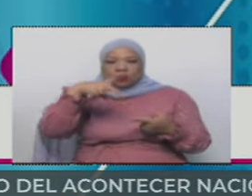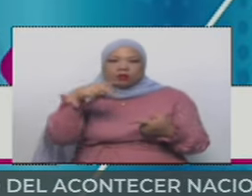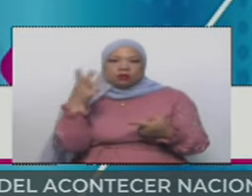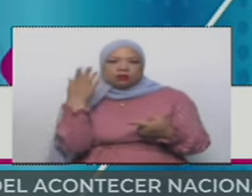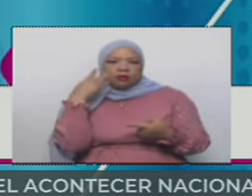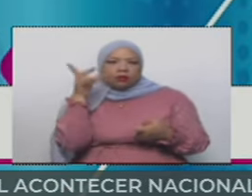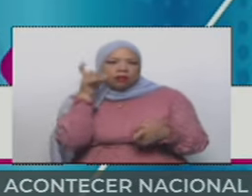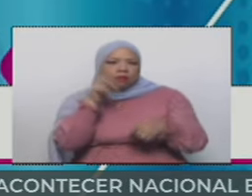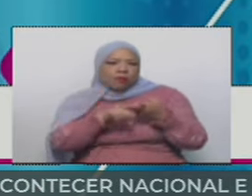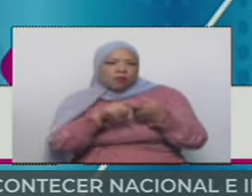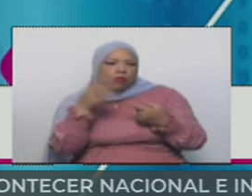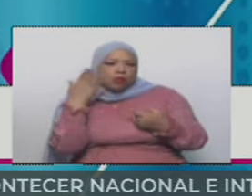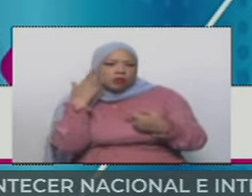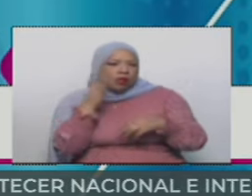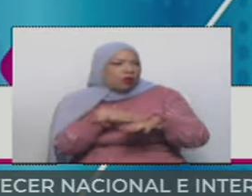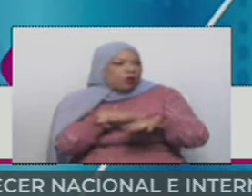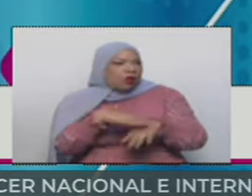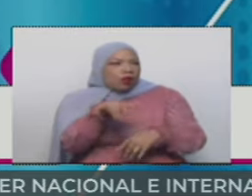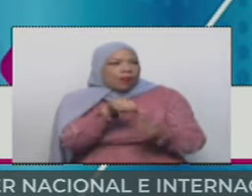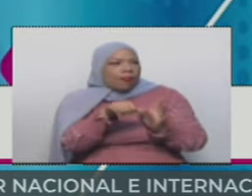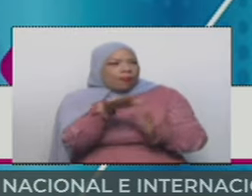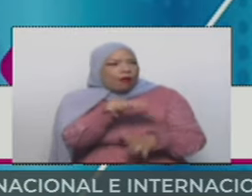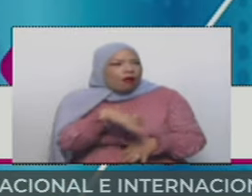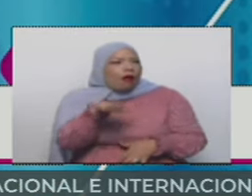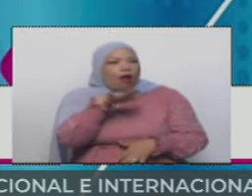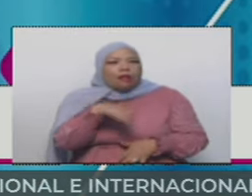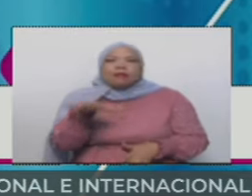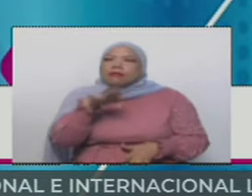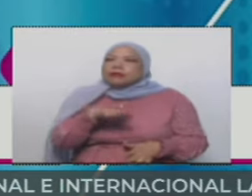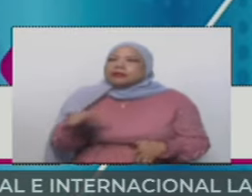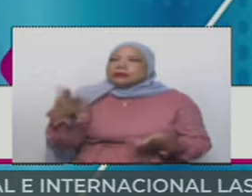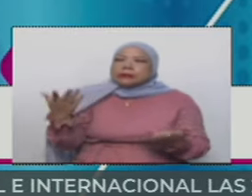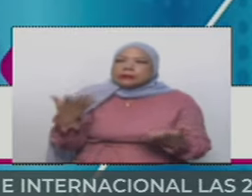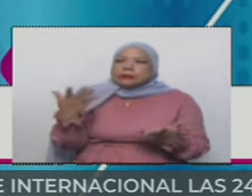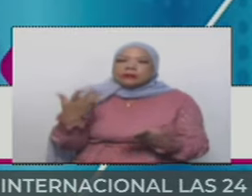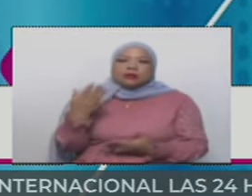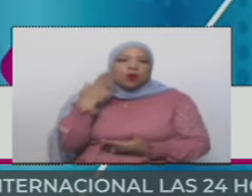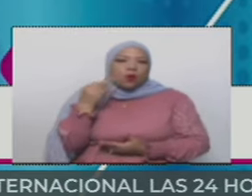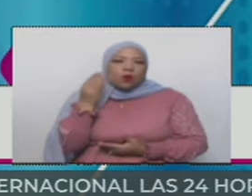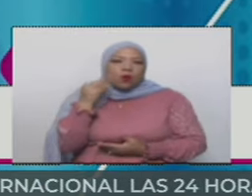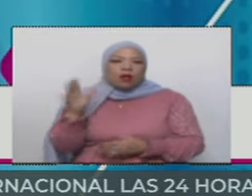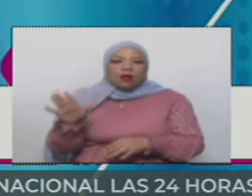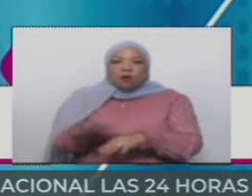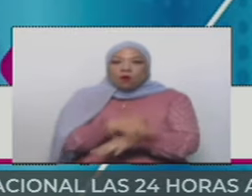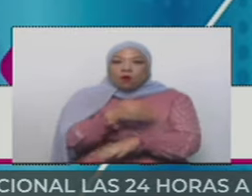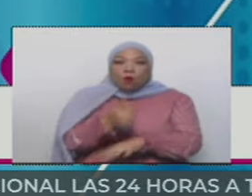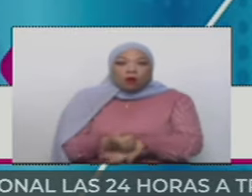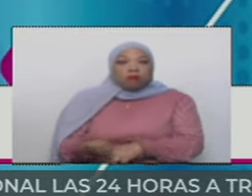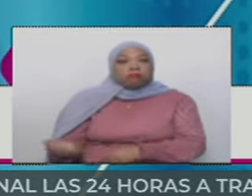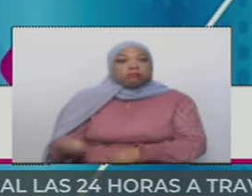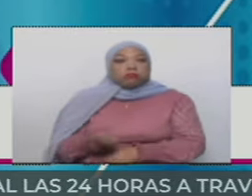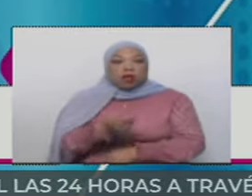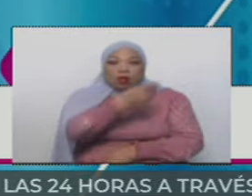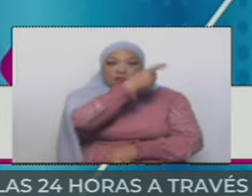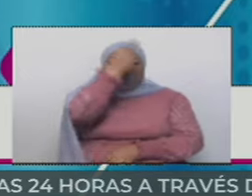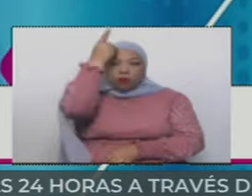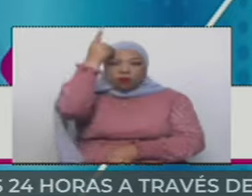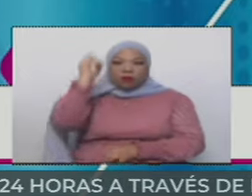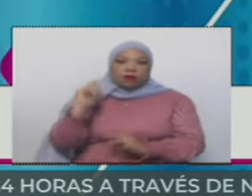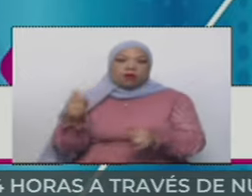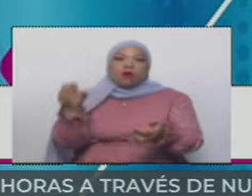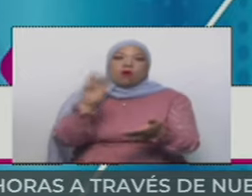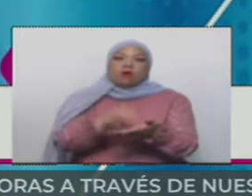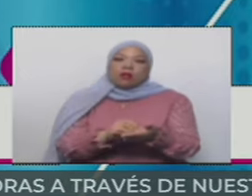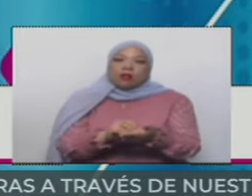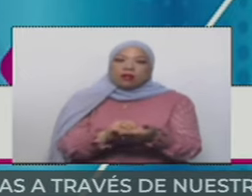llamando, ¿ah? Y tuve una experiencia porque por culpa de Diosdado yo empecé otra vez